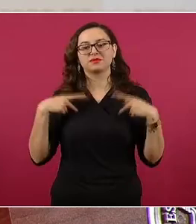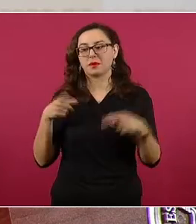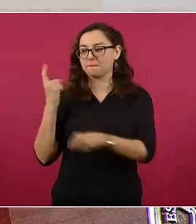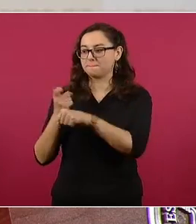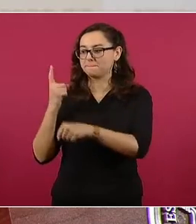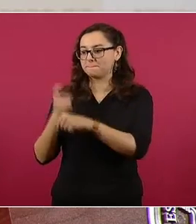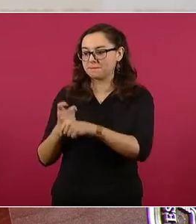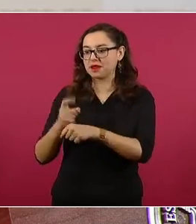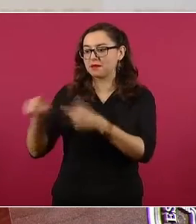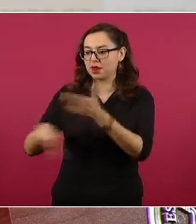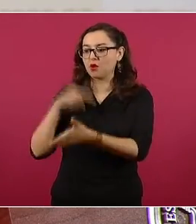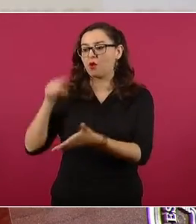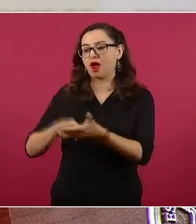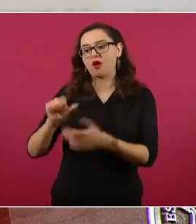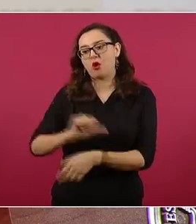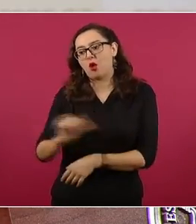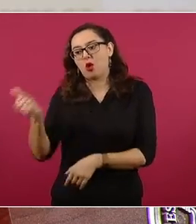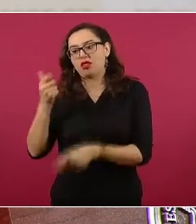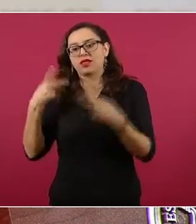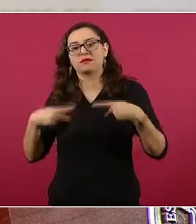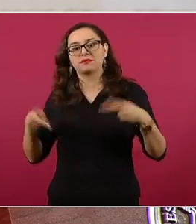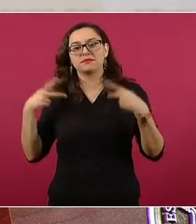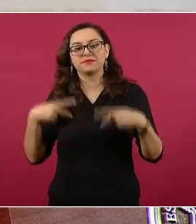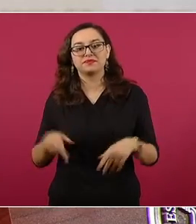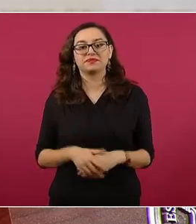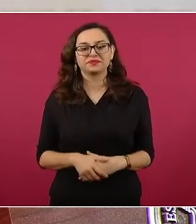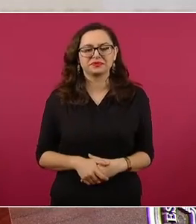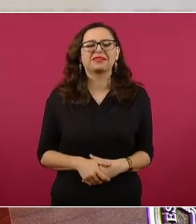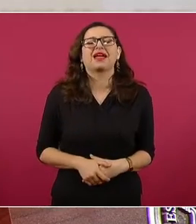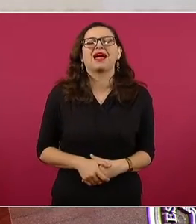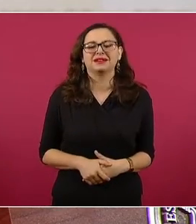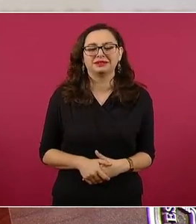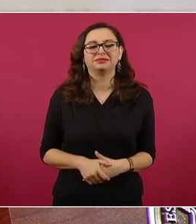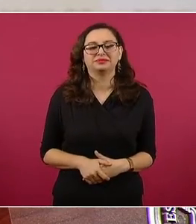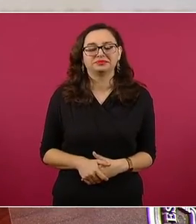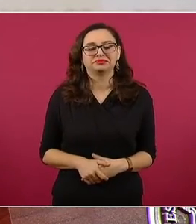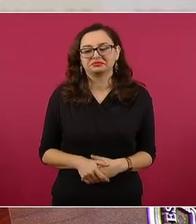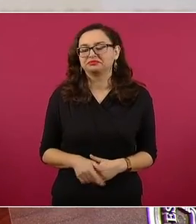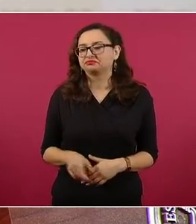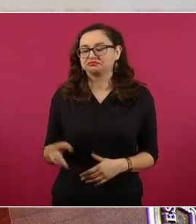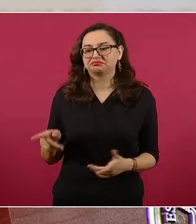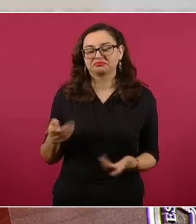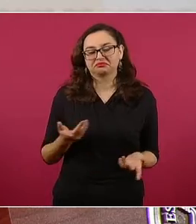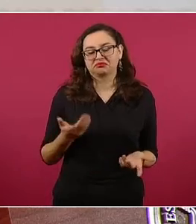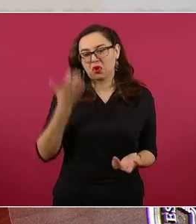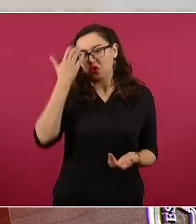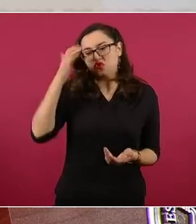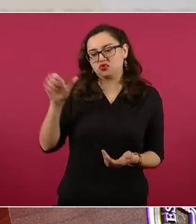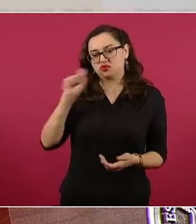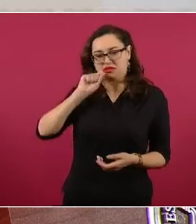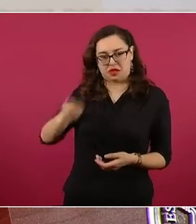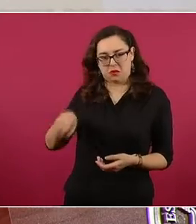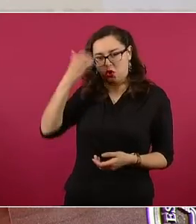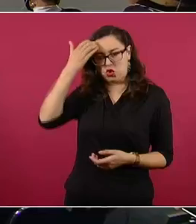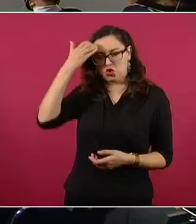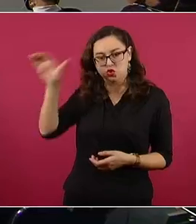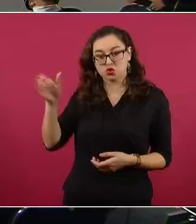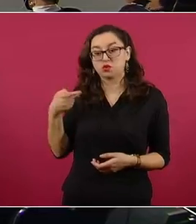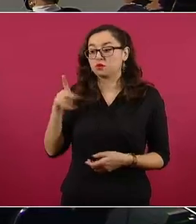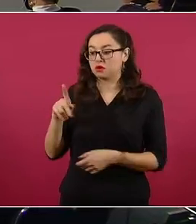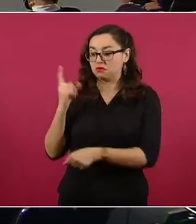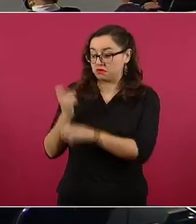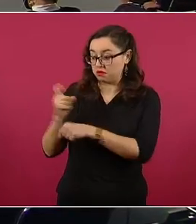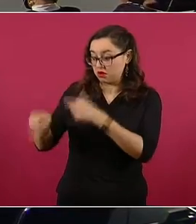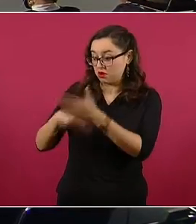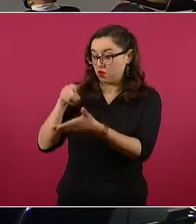Entonces dije, ah, pues no lo conozco, pero sacó el primer lugar en el examen, que sea